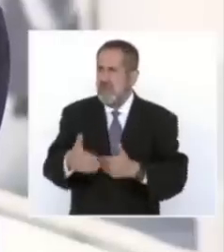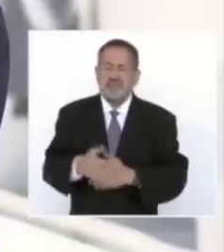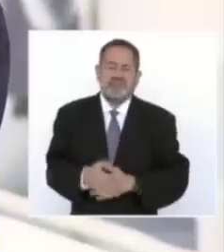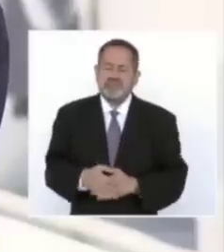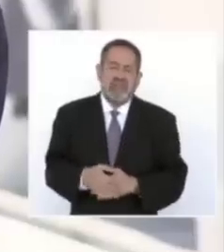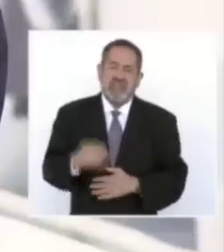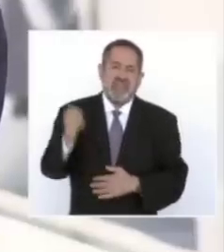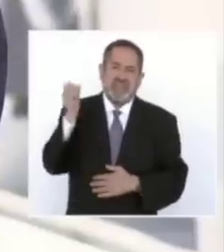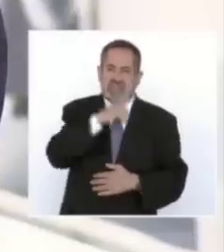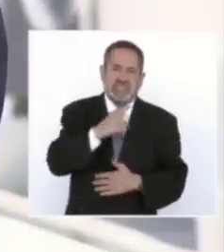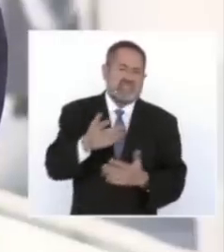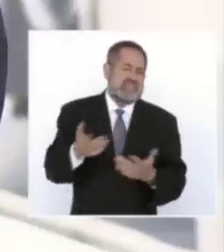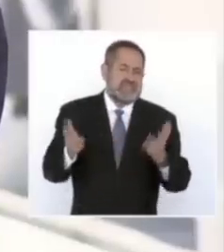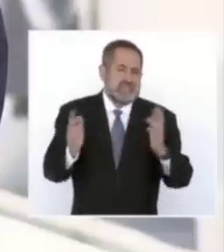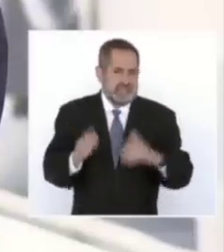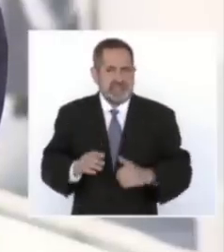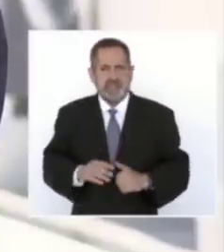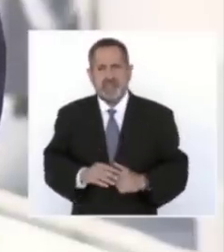las